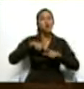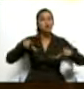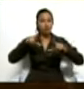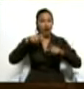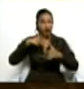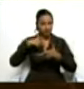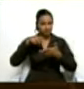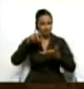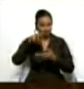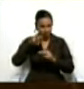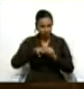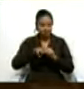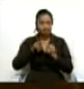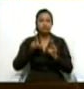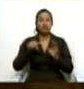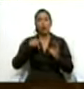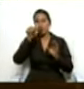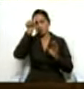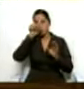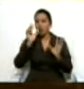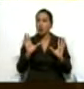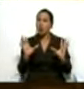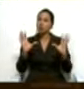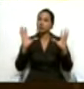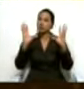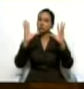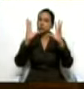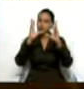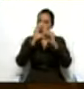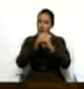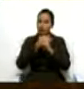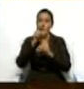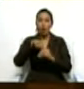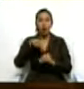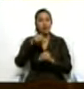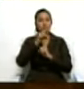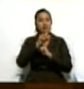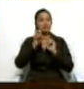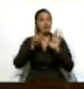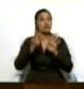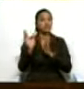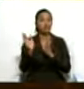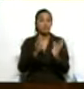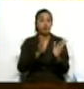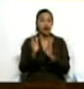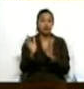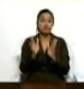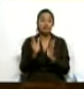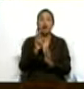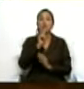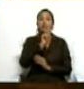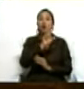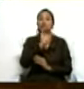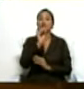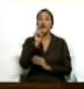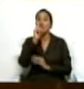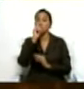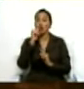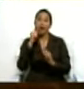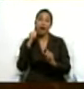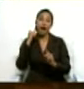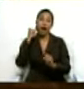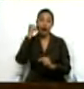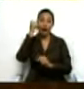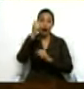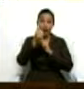domingo, 17 de marzo. A 200 años de que fue declarado Bolívar